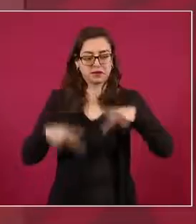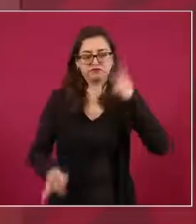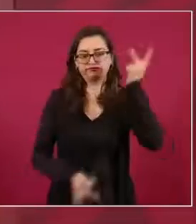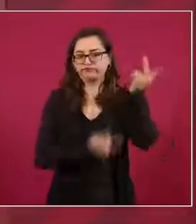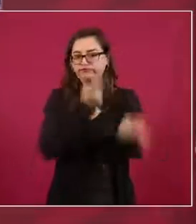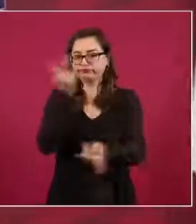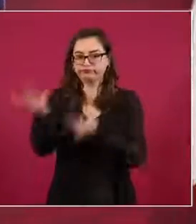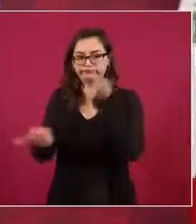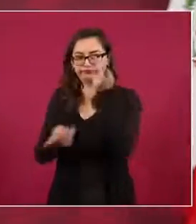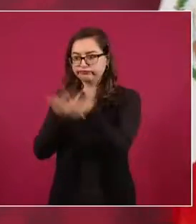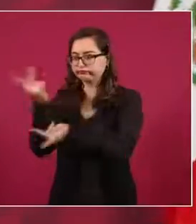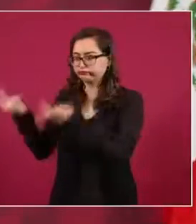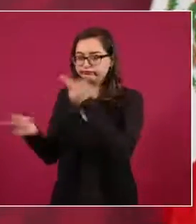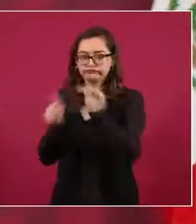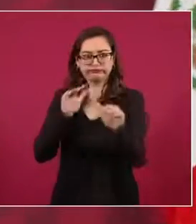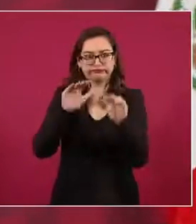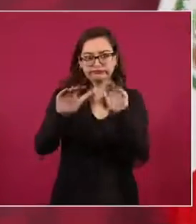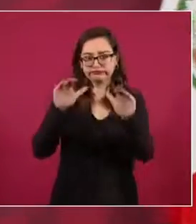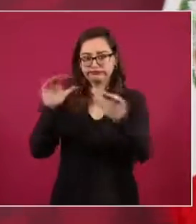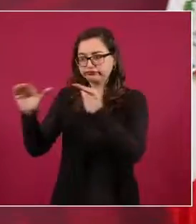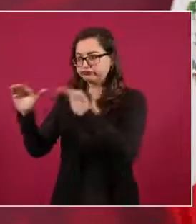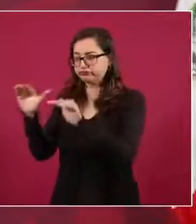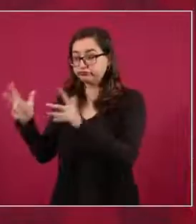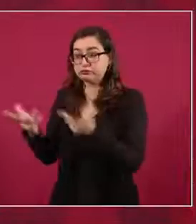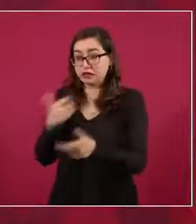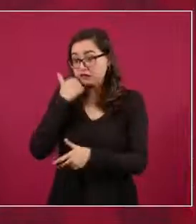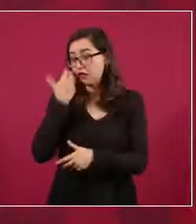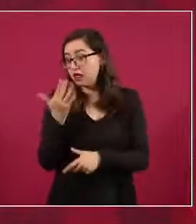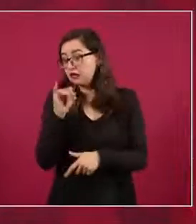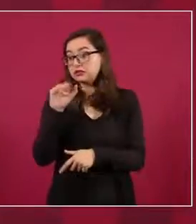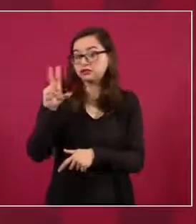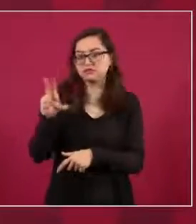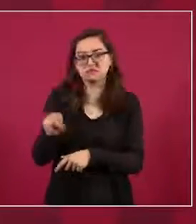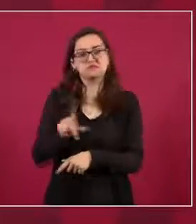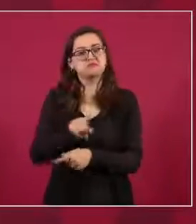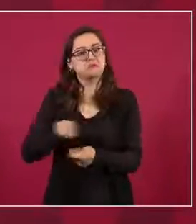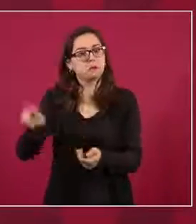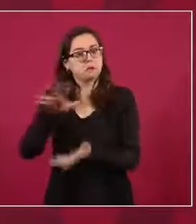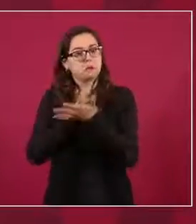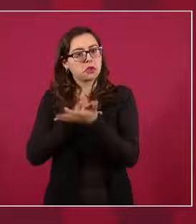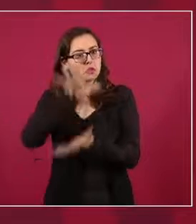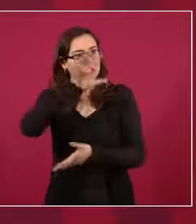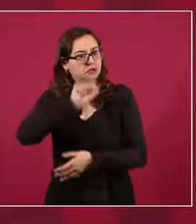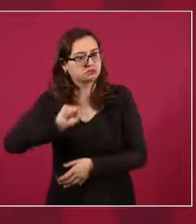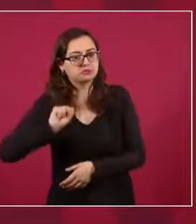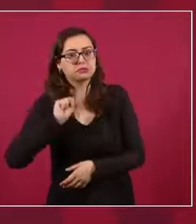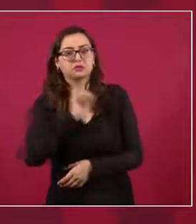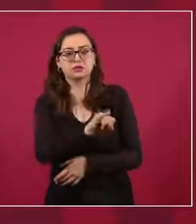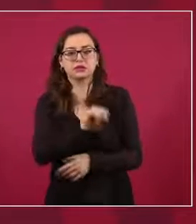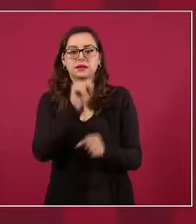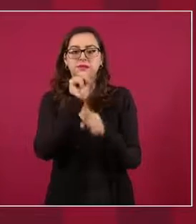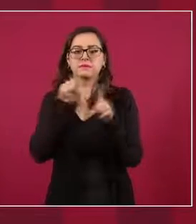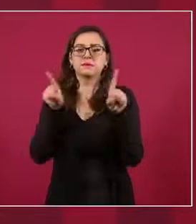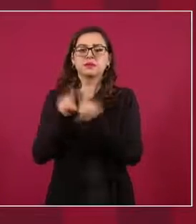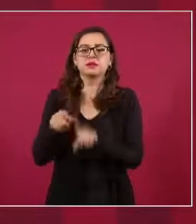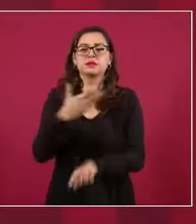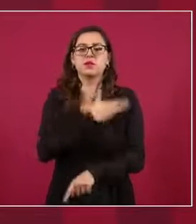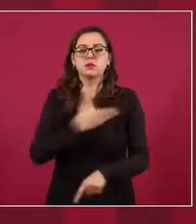gente está apoyando. Y lo mismo los presidentes municipales y los